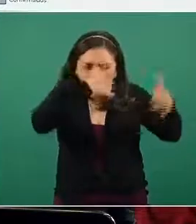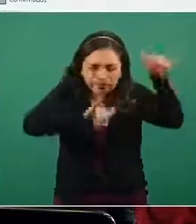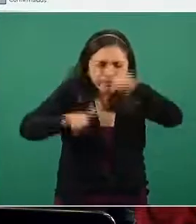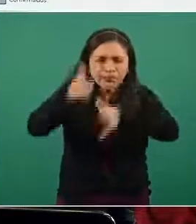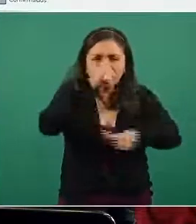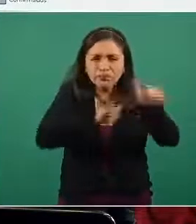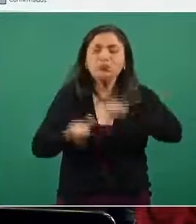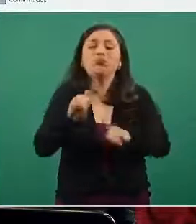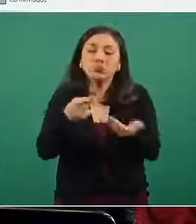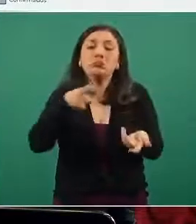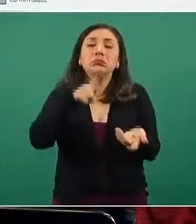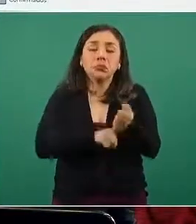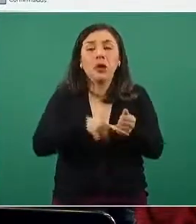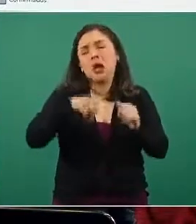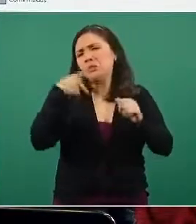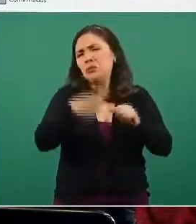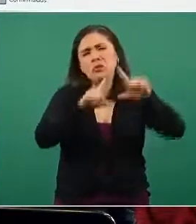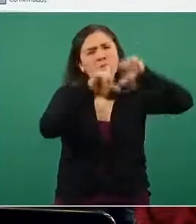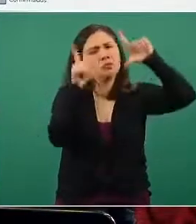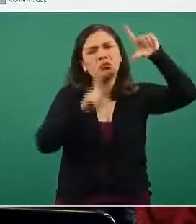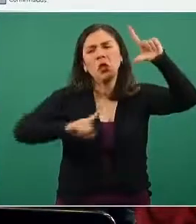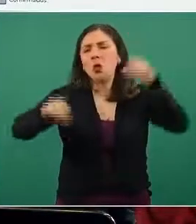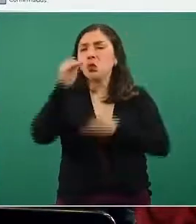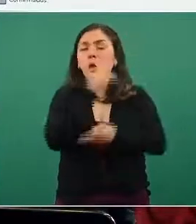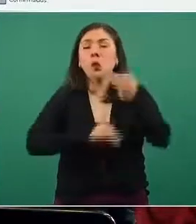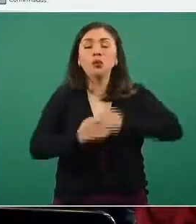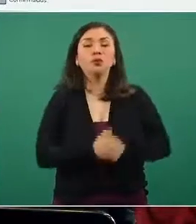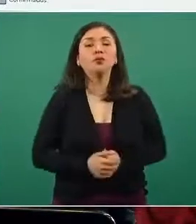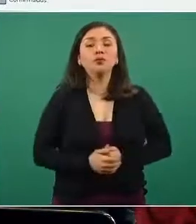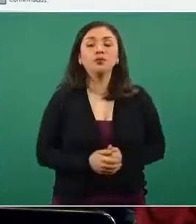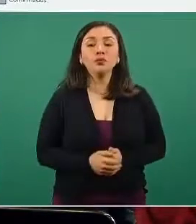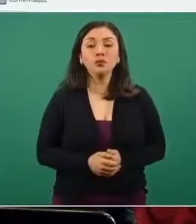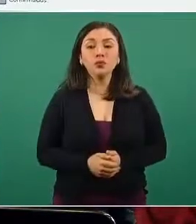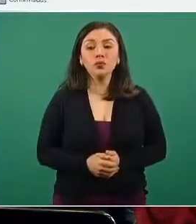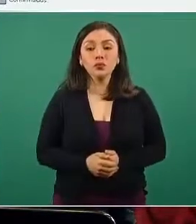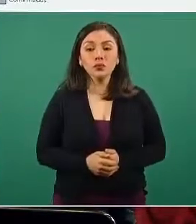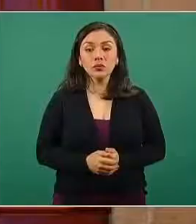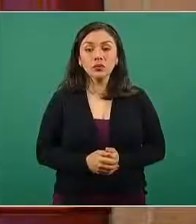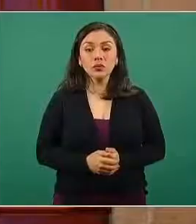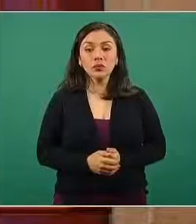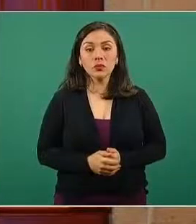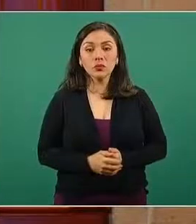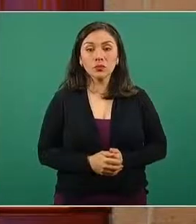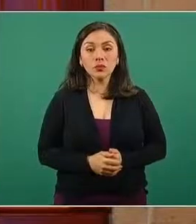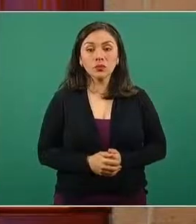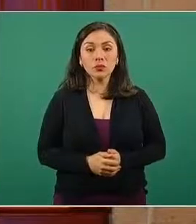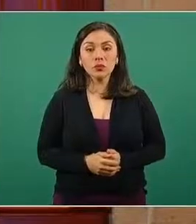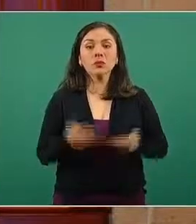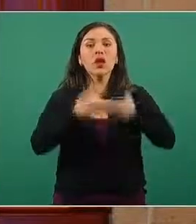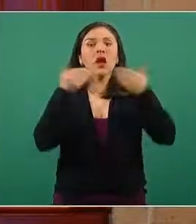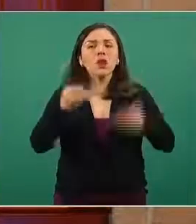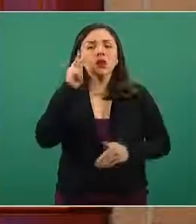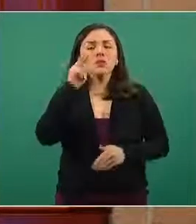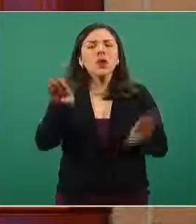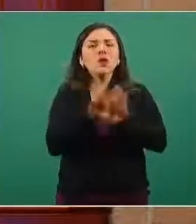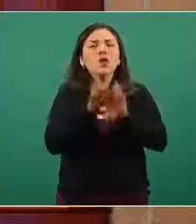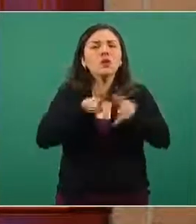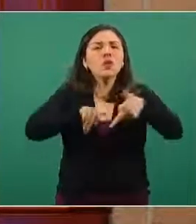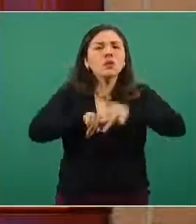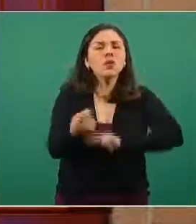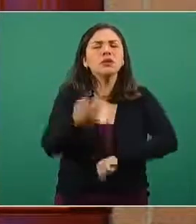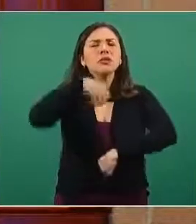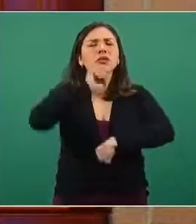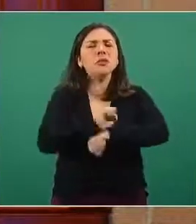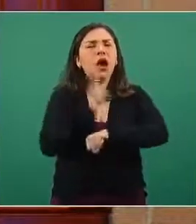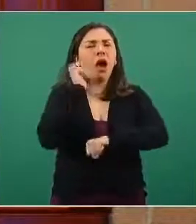unidades de todo el territorio nacional. Si vemos la siguiente diapositiva, vamos a ver también cómo abrimos la semana en relación